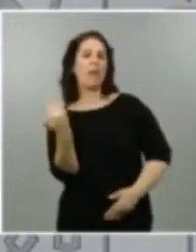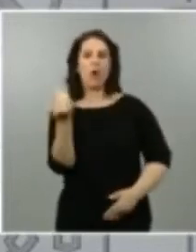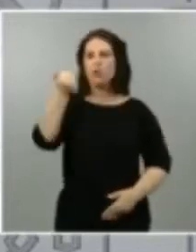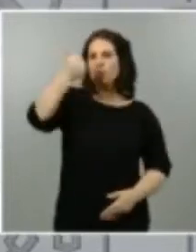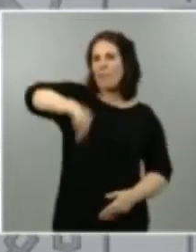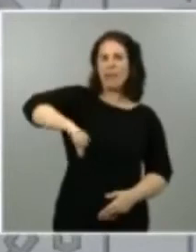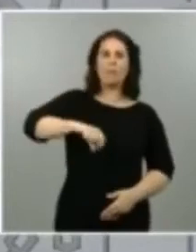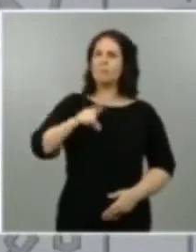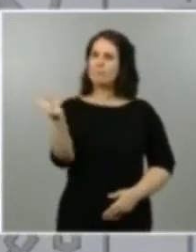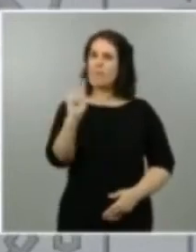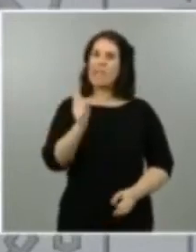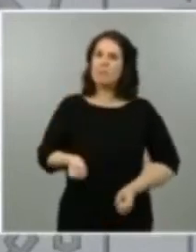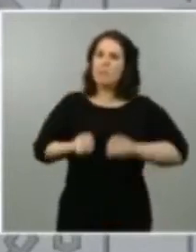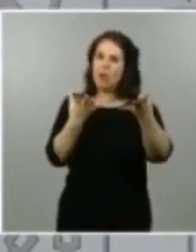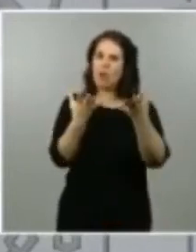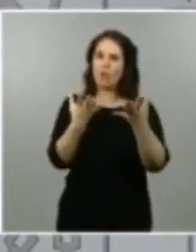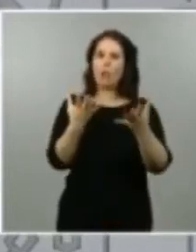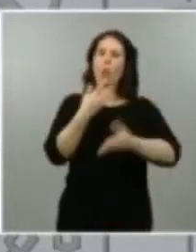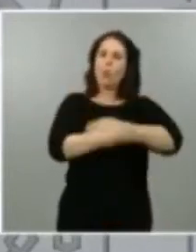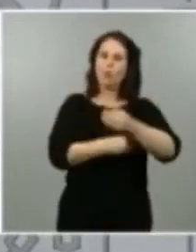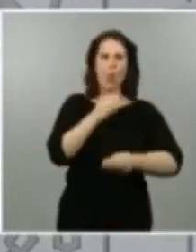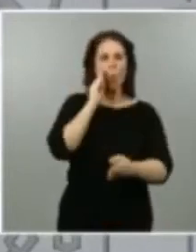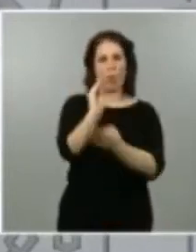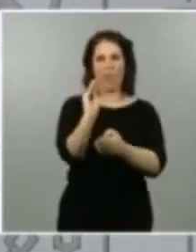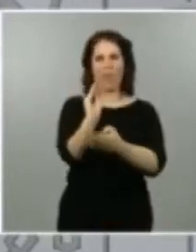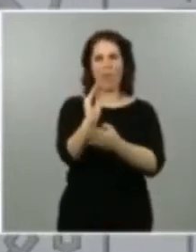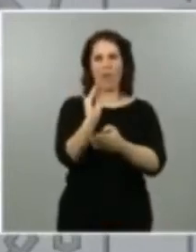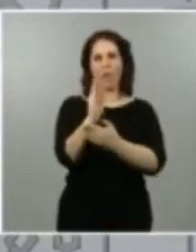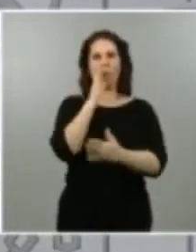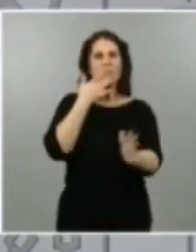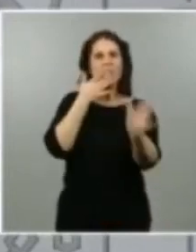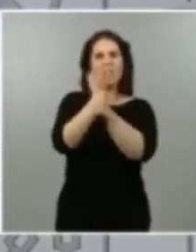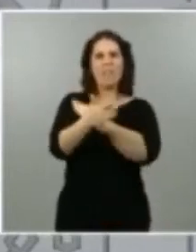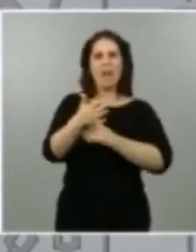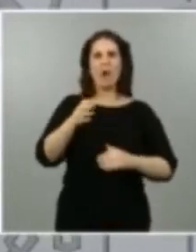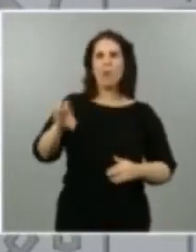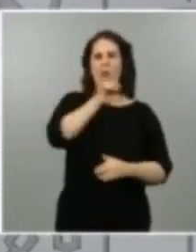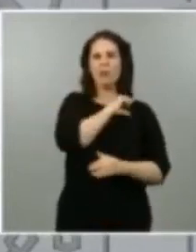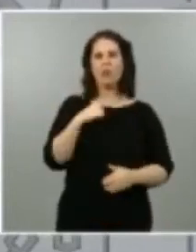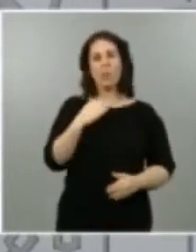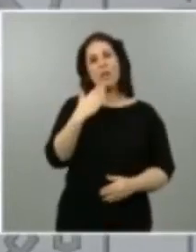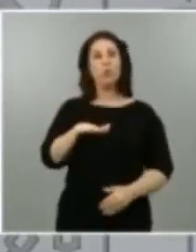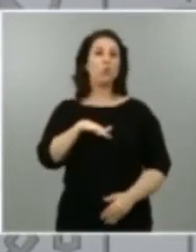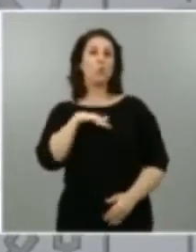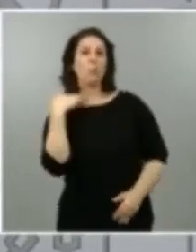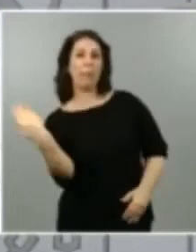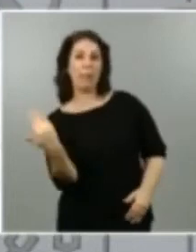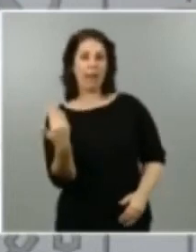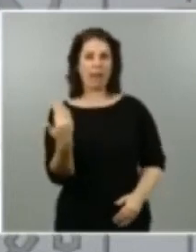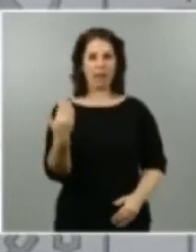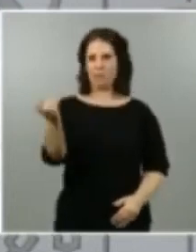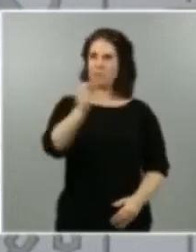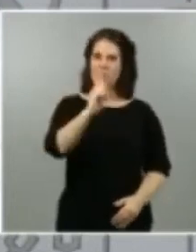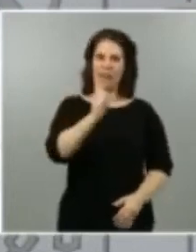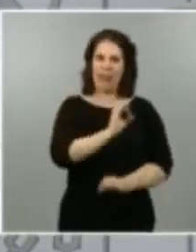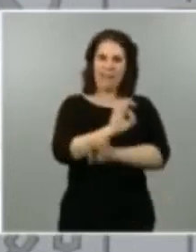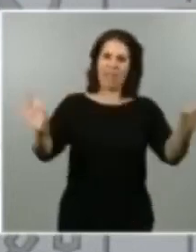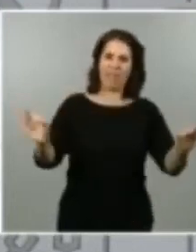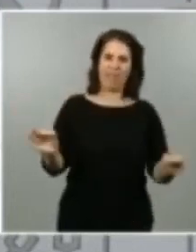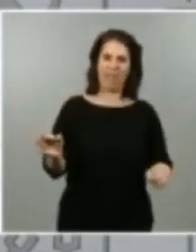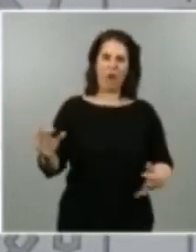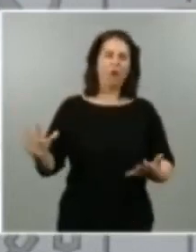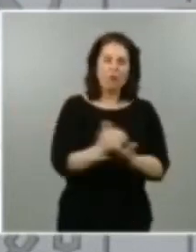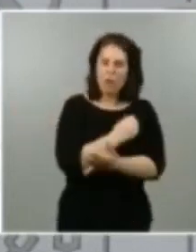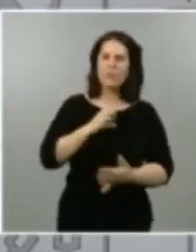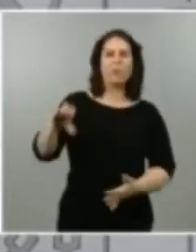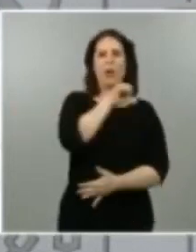porque nadie ha suspendido todas las comunidades autónomas todas las provincias todos los servicio sanitario se han